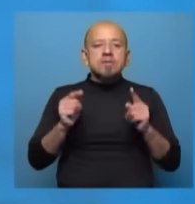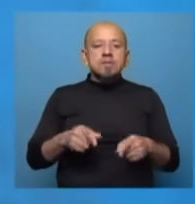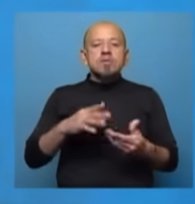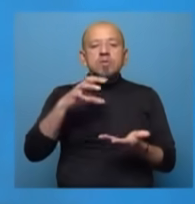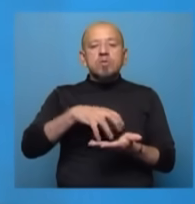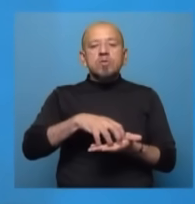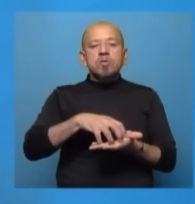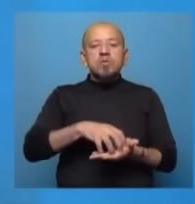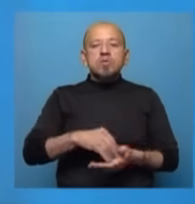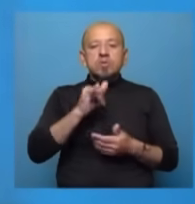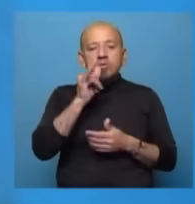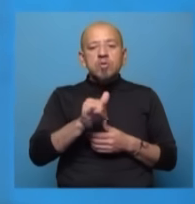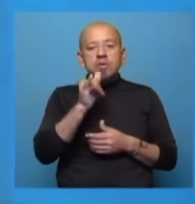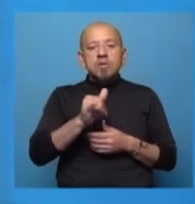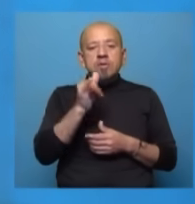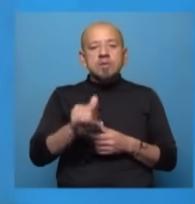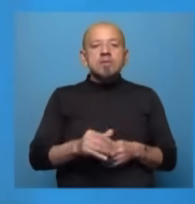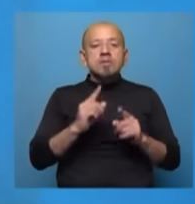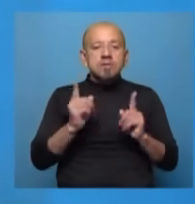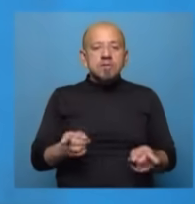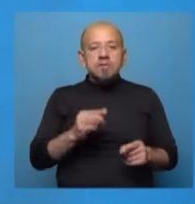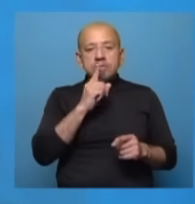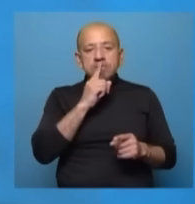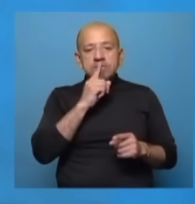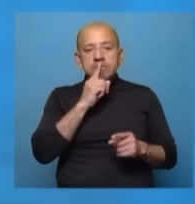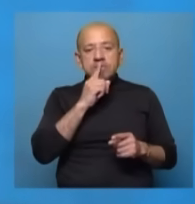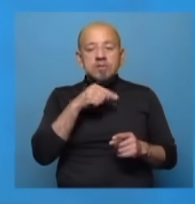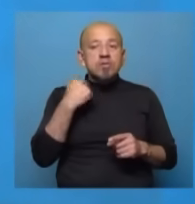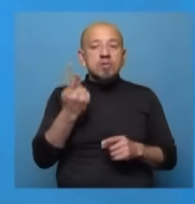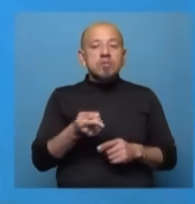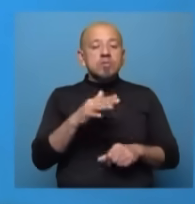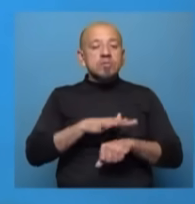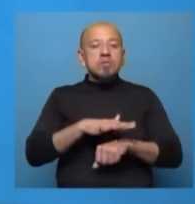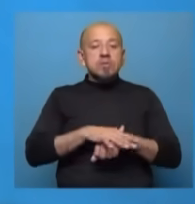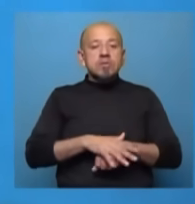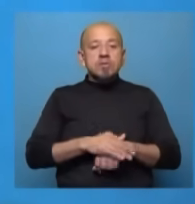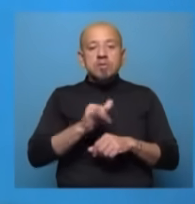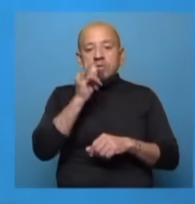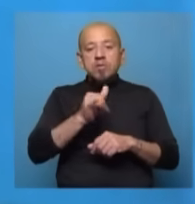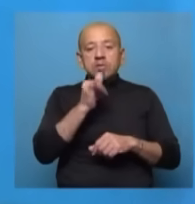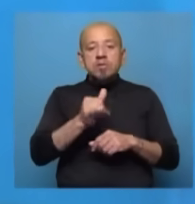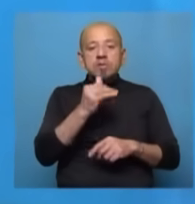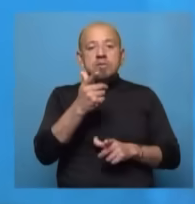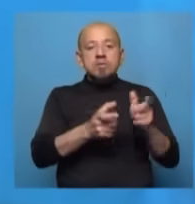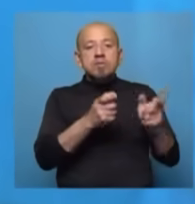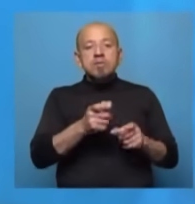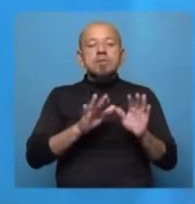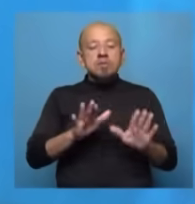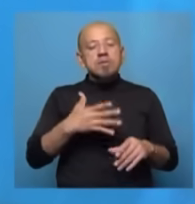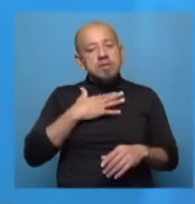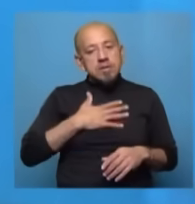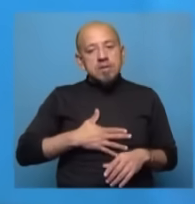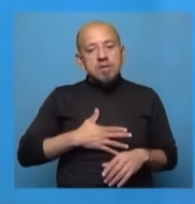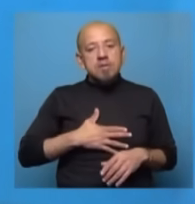donde contar lo que está pasando y no callar como hicimos en otras oportunidades y también informar a la población y a las víctimas que se queden tranquilas